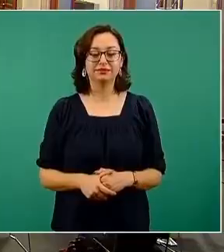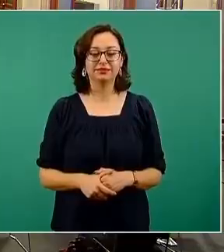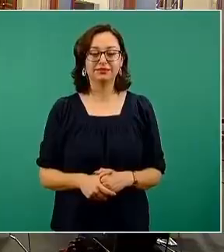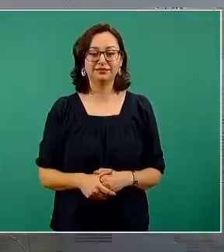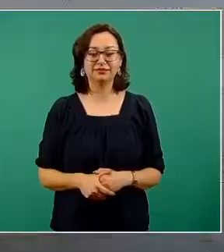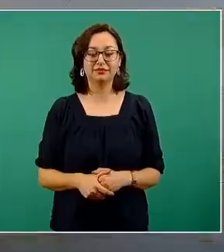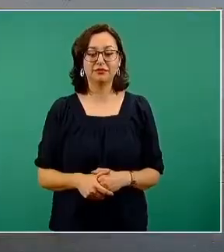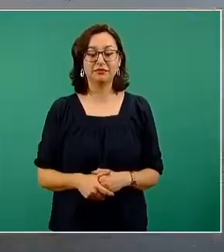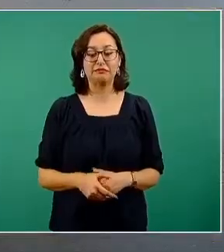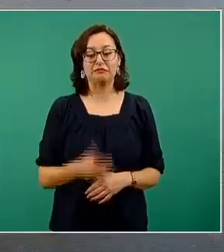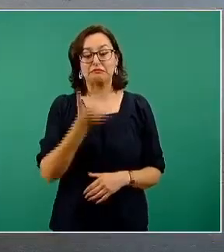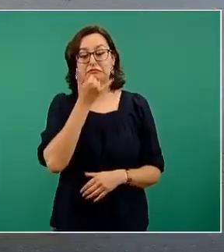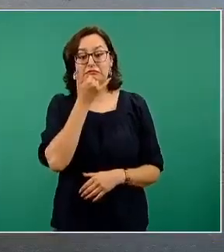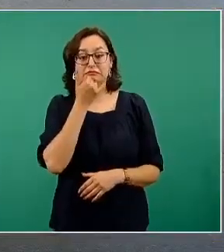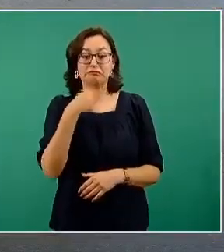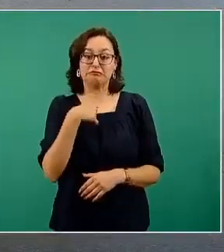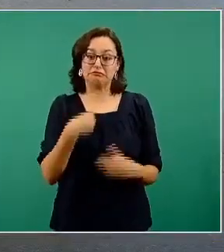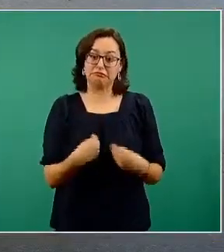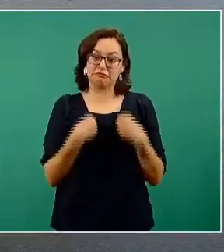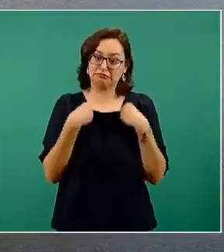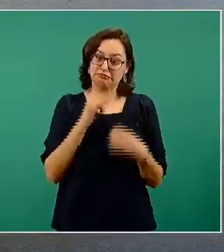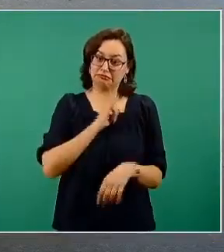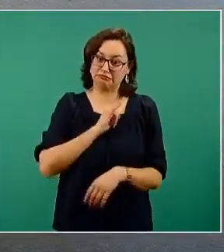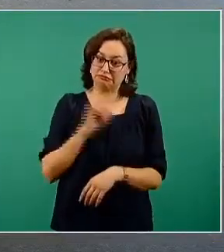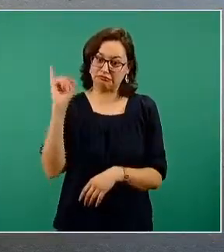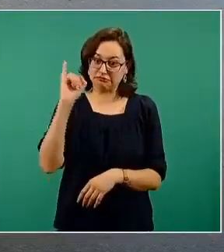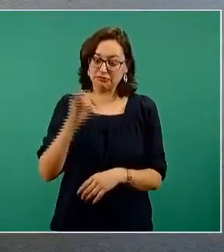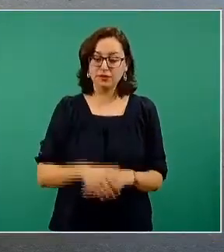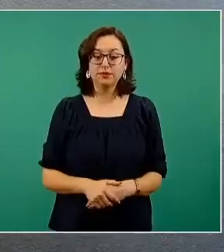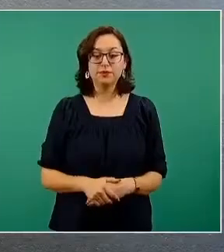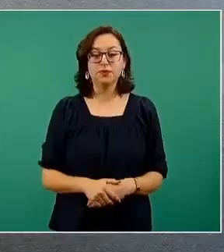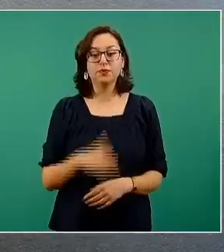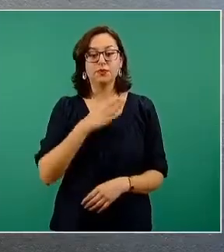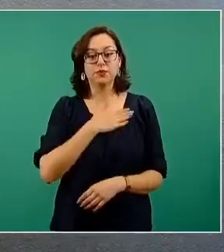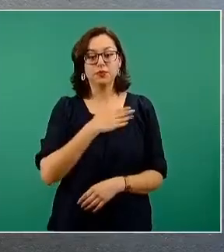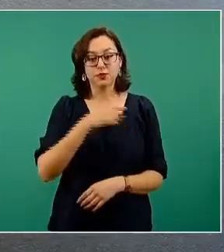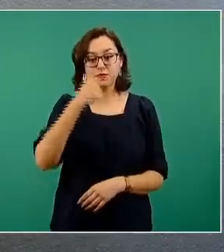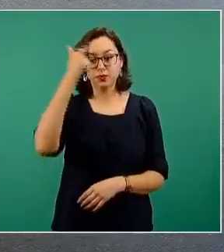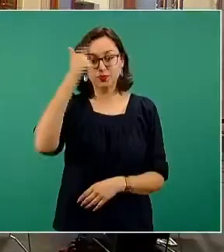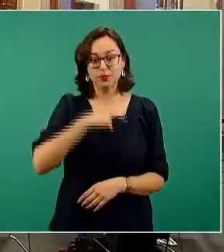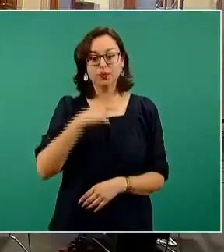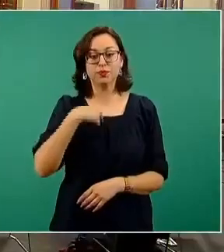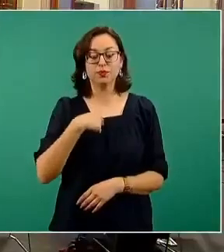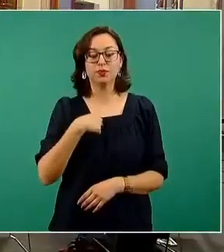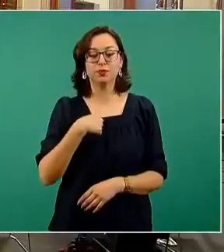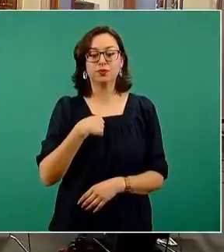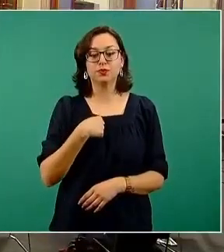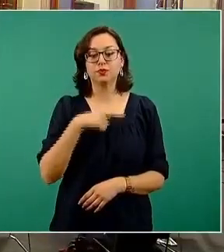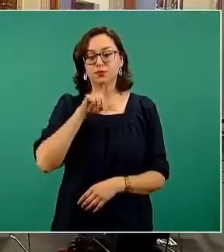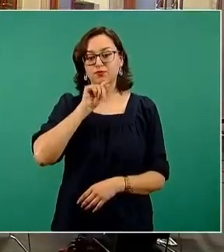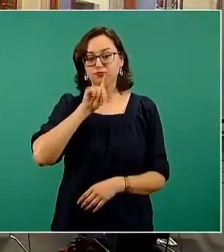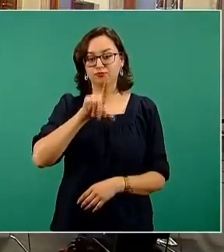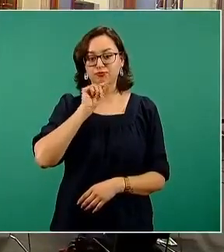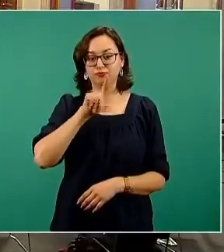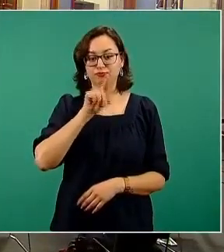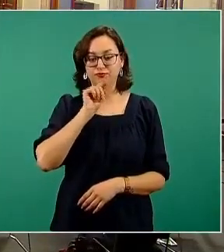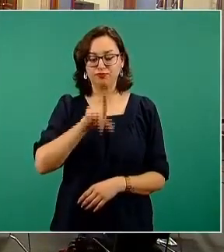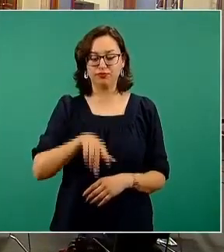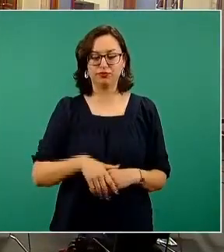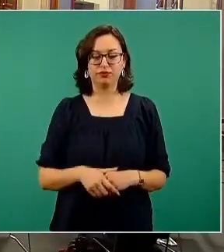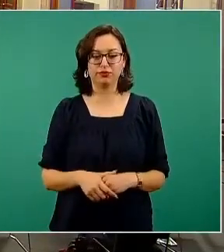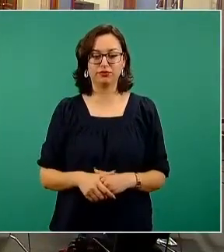lejos. Hola, buenas noches. Mi nombre es María Luisa Estrada, soy del estado de Jalisco y del canal La Grillotina